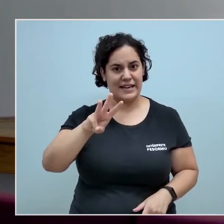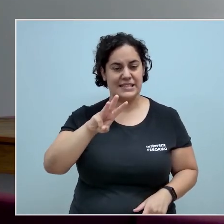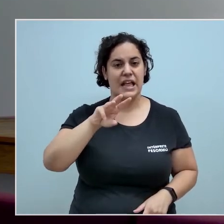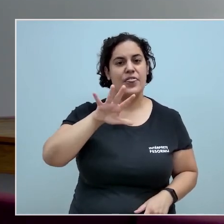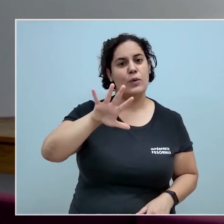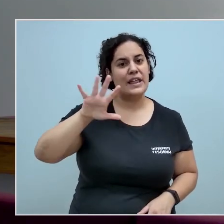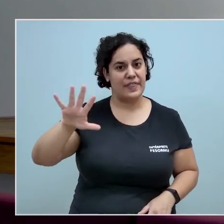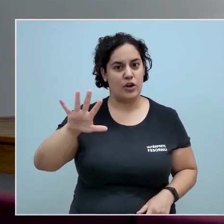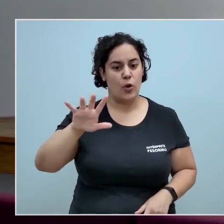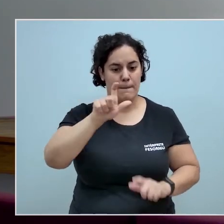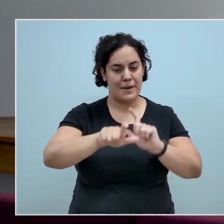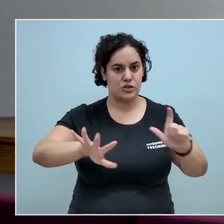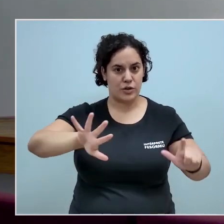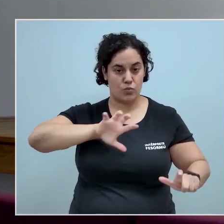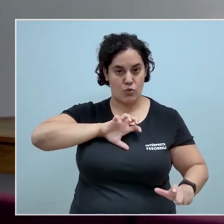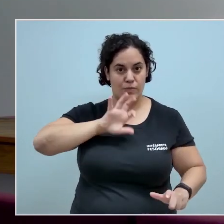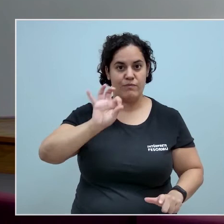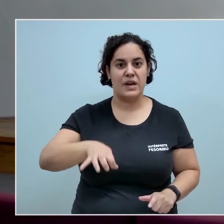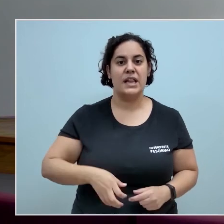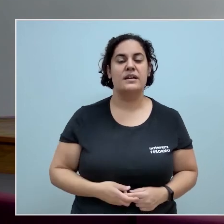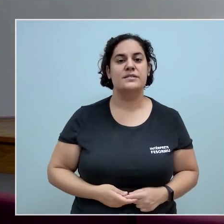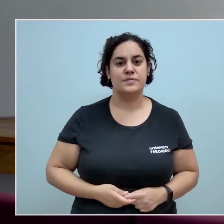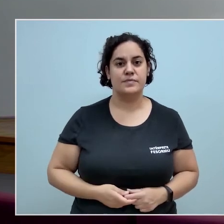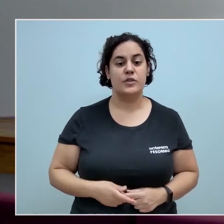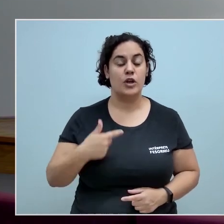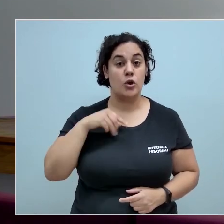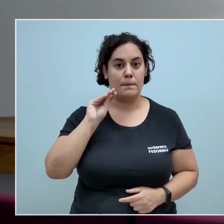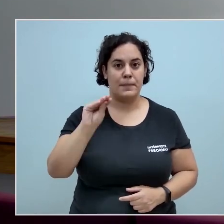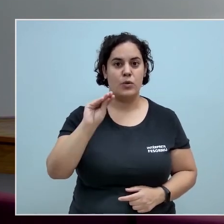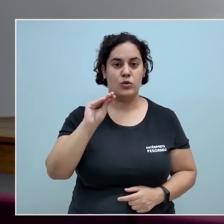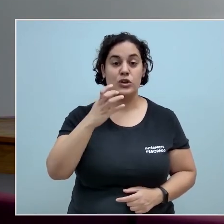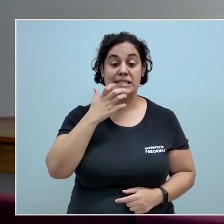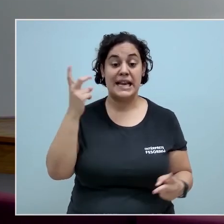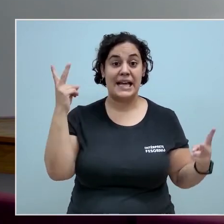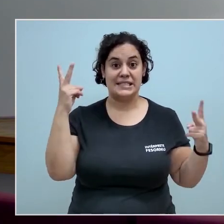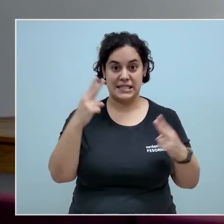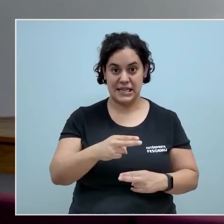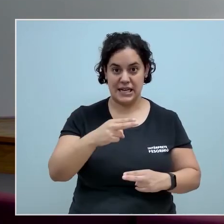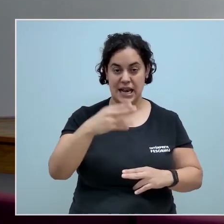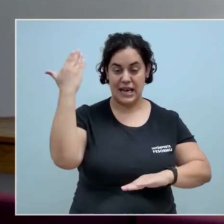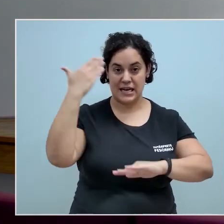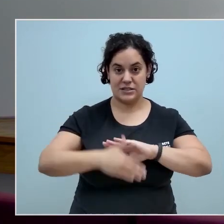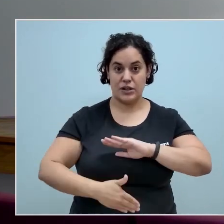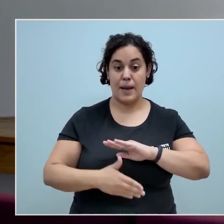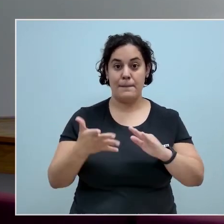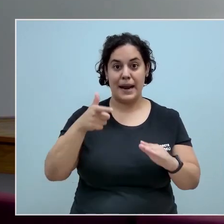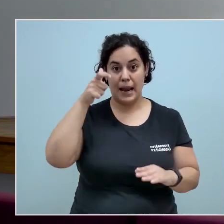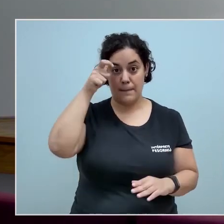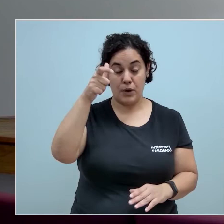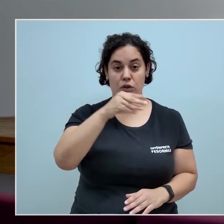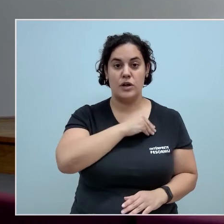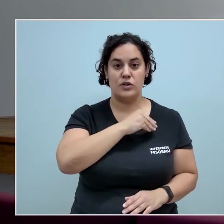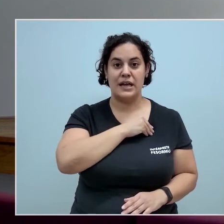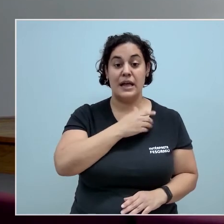51 y 55 casos. Entonces, mi pregunta es si estas restricciones que se han planteado para el municipio de Totana